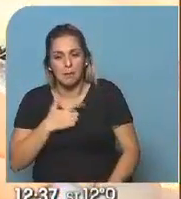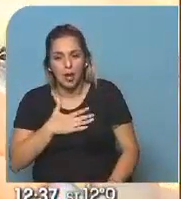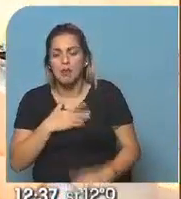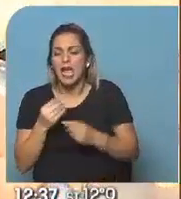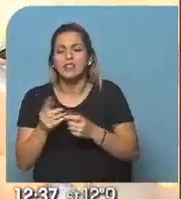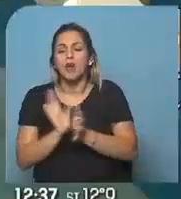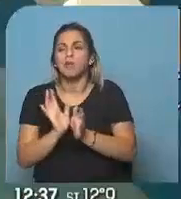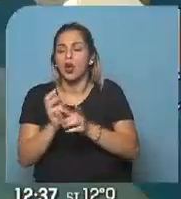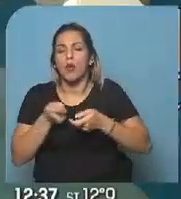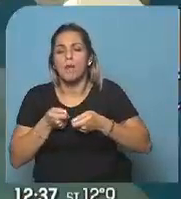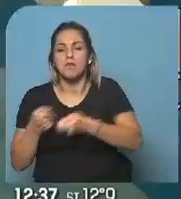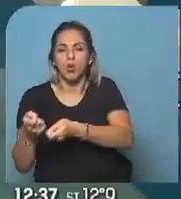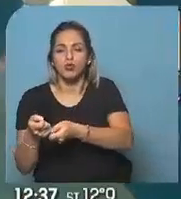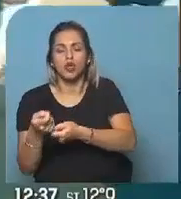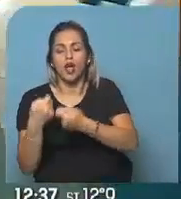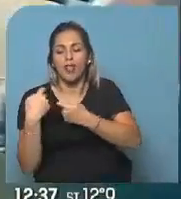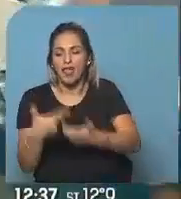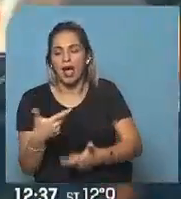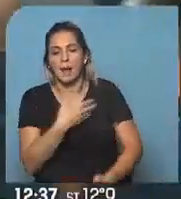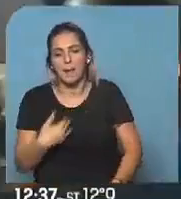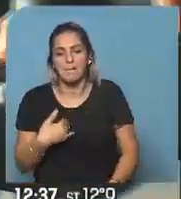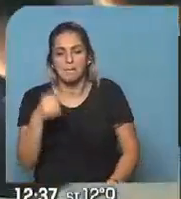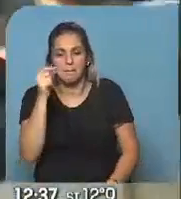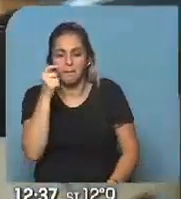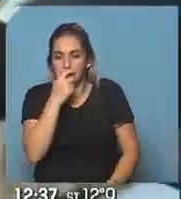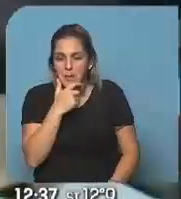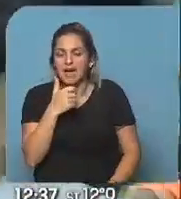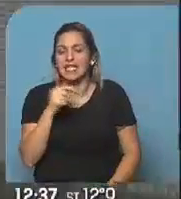ha dado y le está dando el presidente Macri a los créditos hipotecarios.